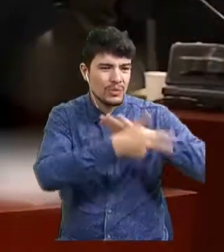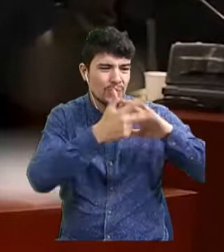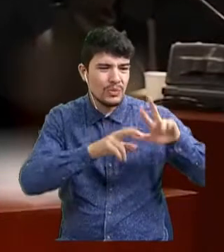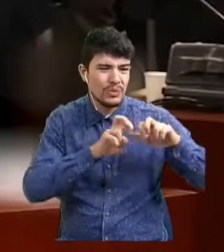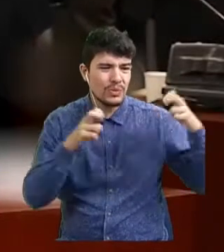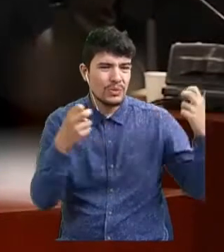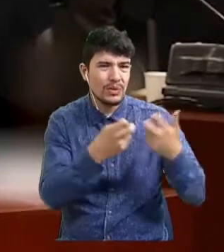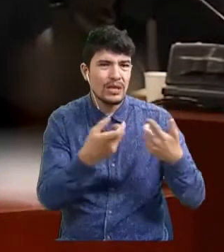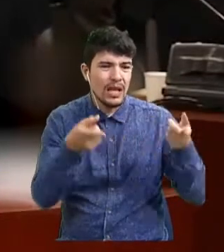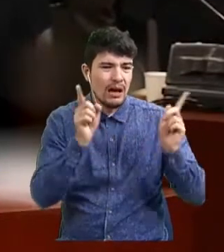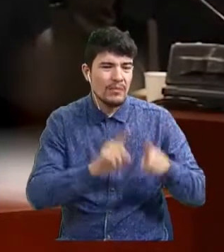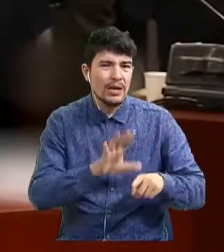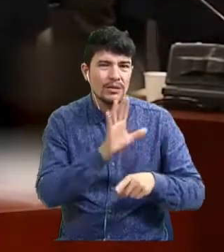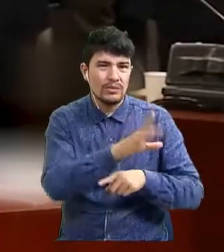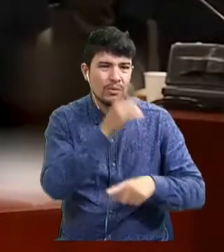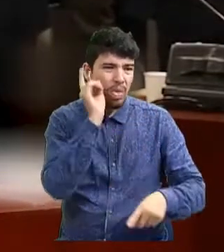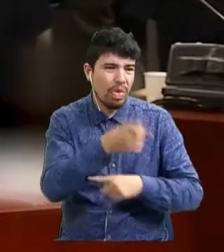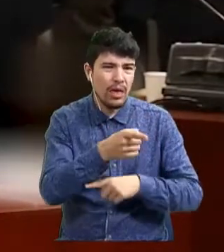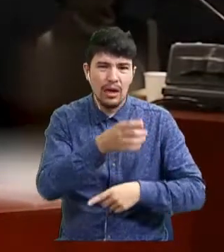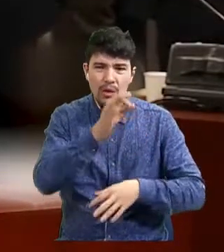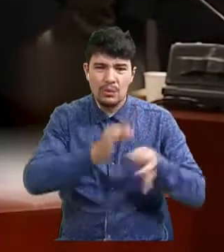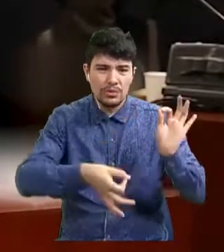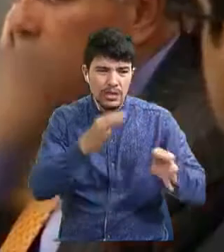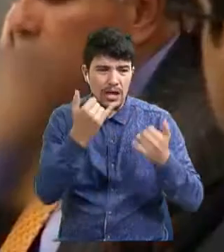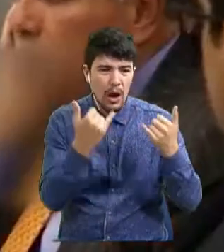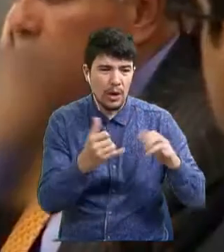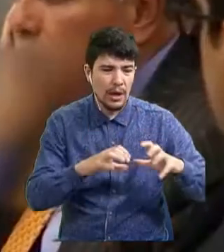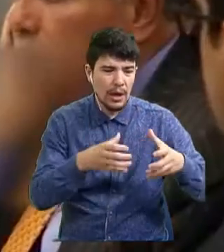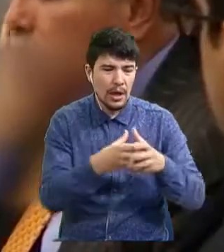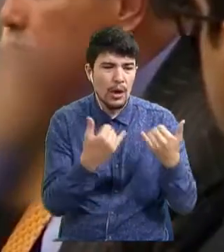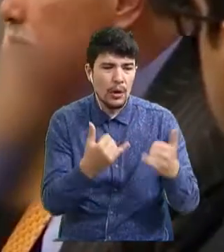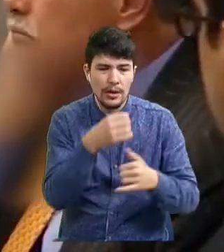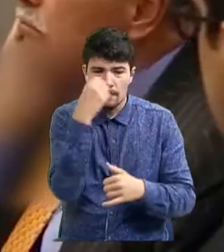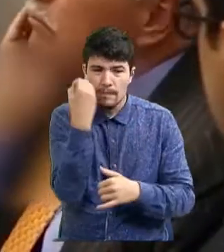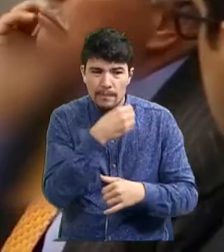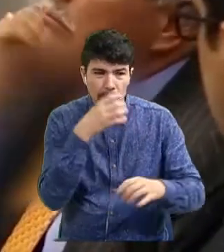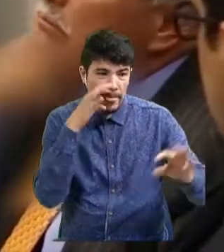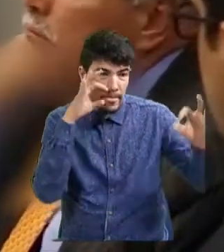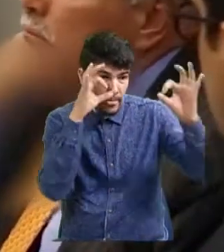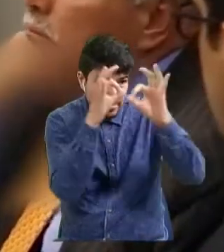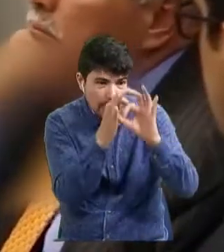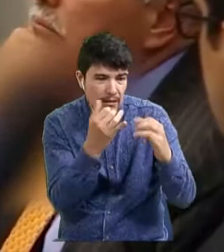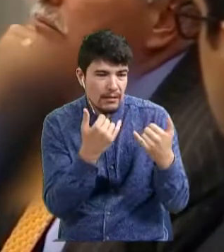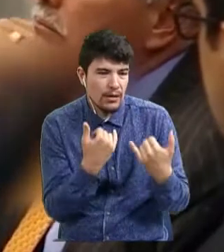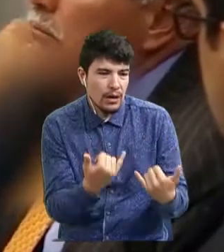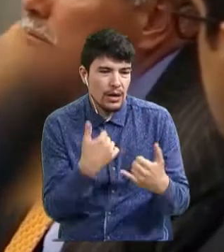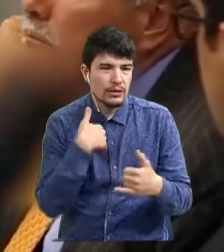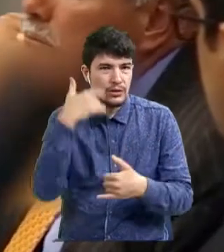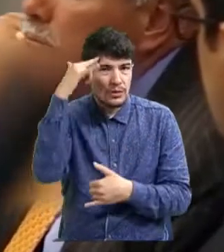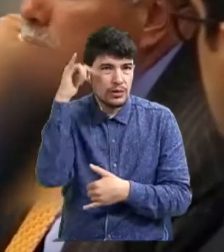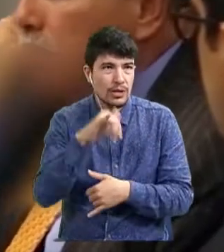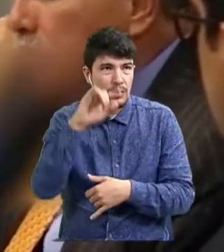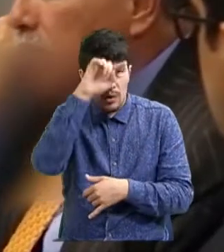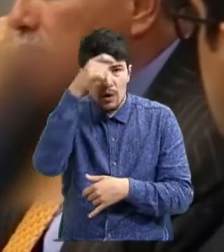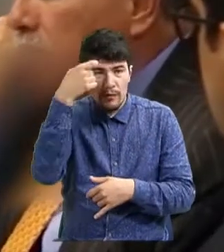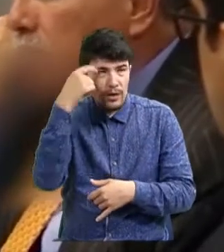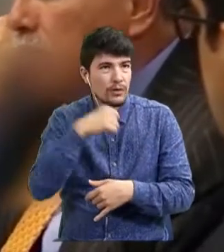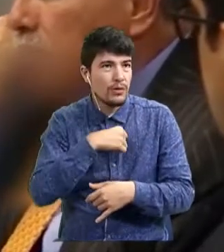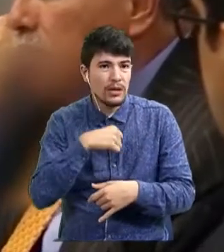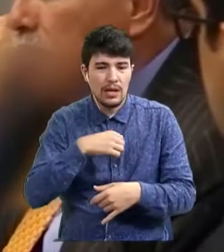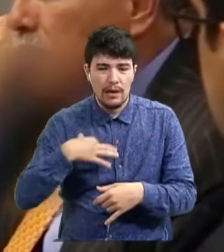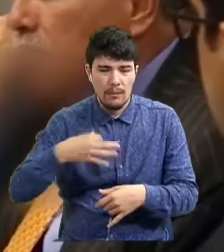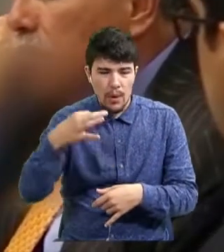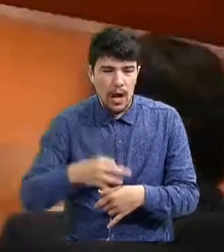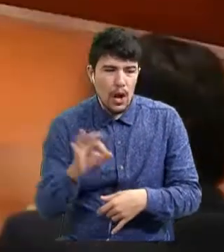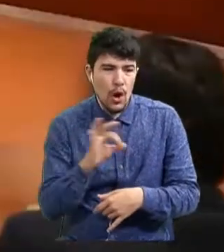Constitucional, la politización de la justicia, y hoy por hoy la corrupción le pone la lupa. Entonces yo creo que el gobierno tampoco ni tiene autoridad moral, ni